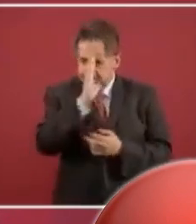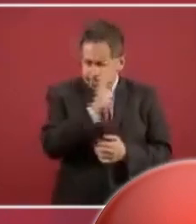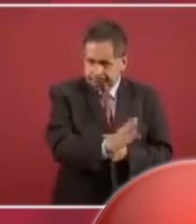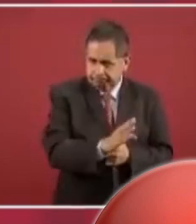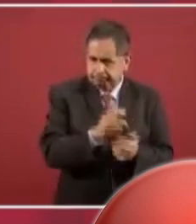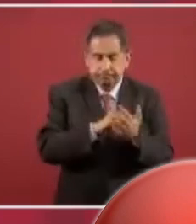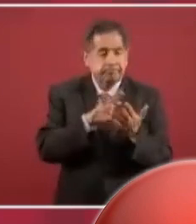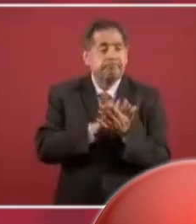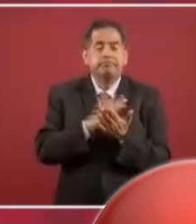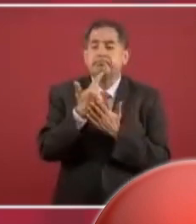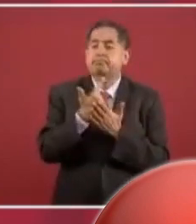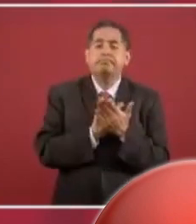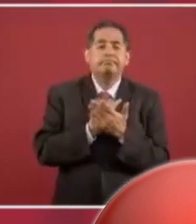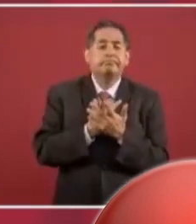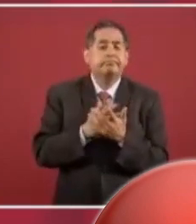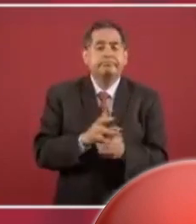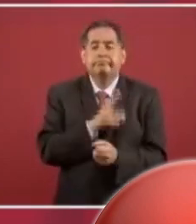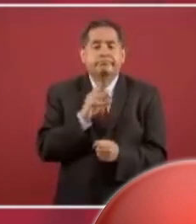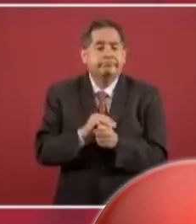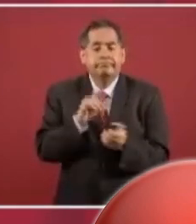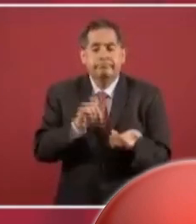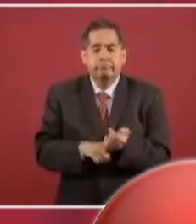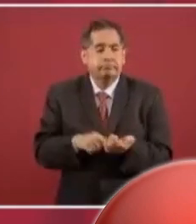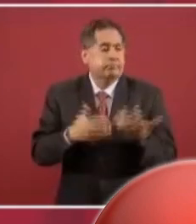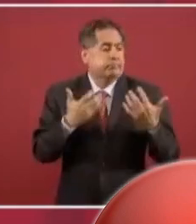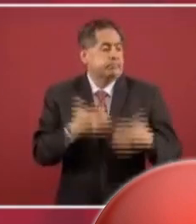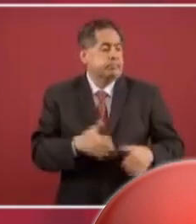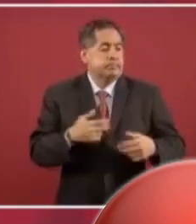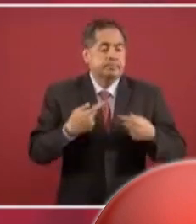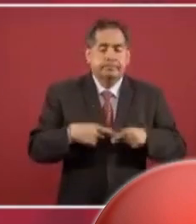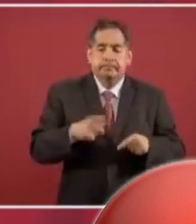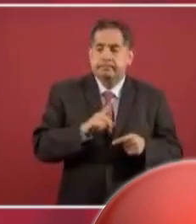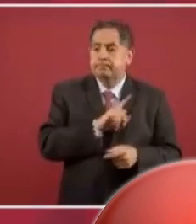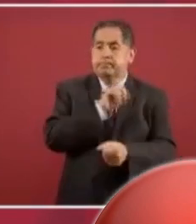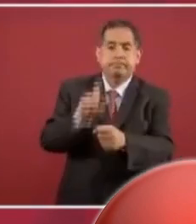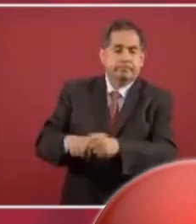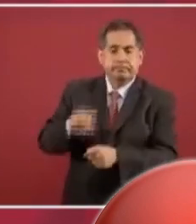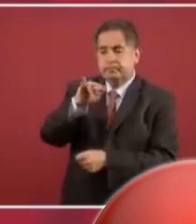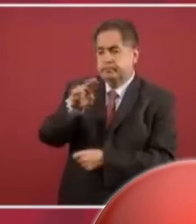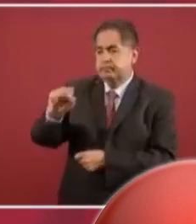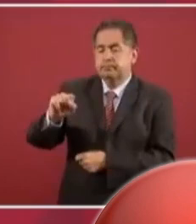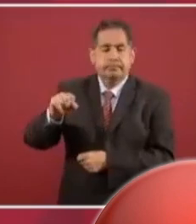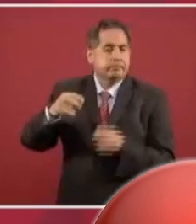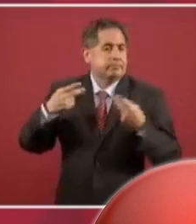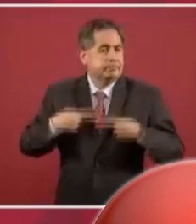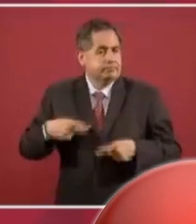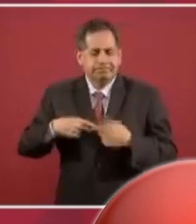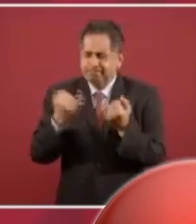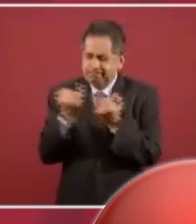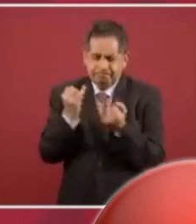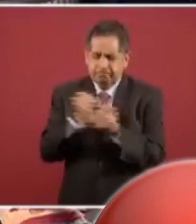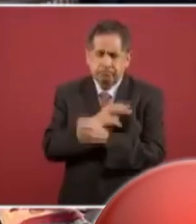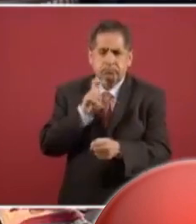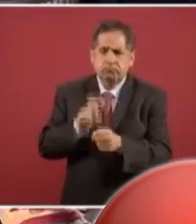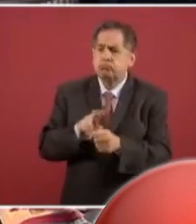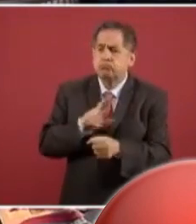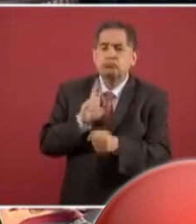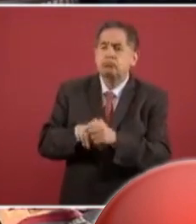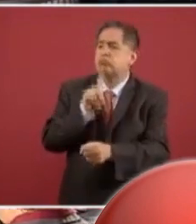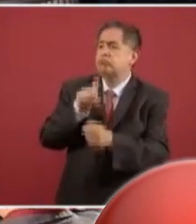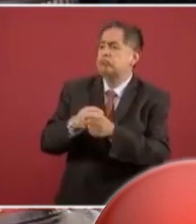registro igual que un registro de un empleado ante el IMSS en el régimen ordinario.